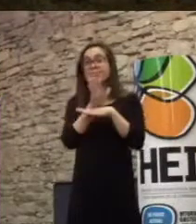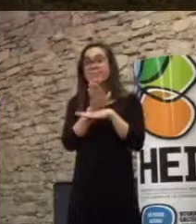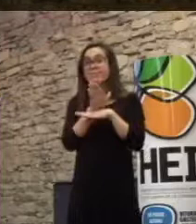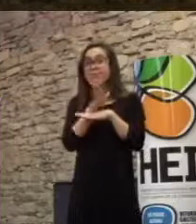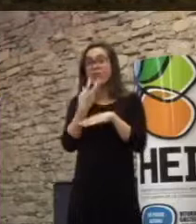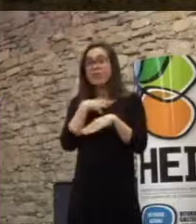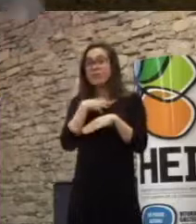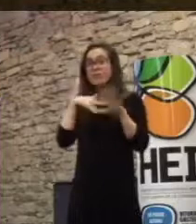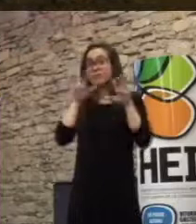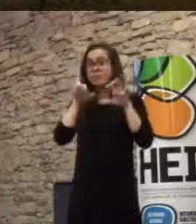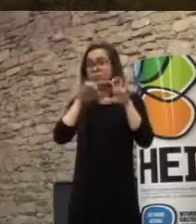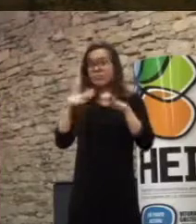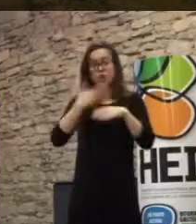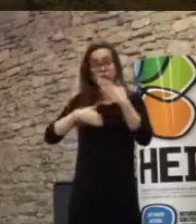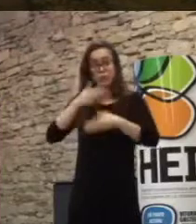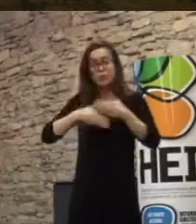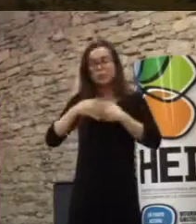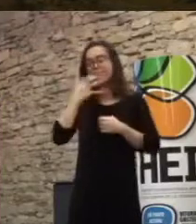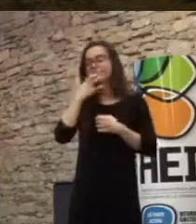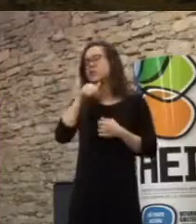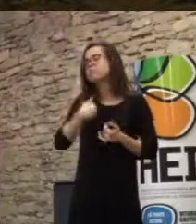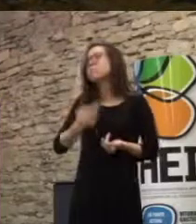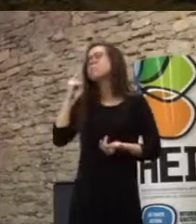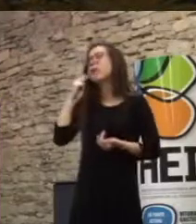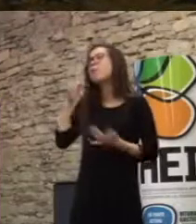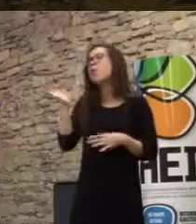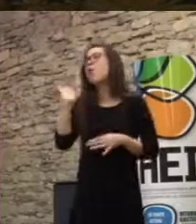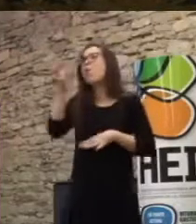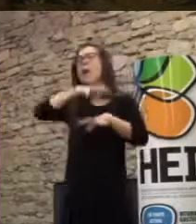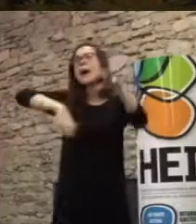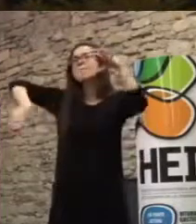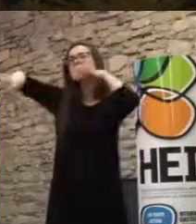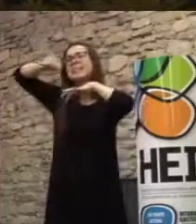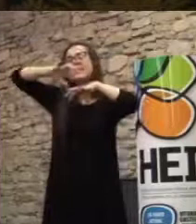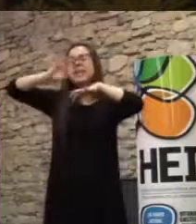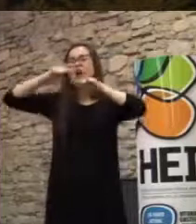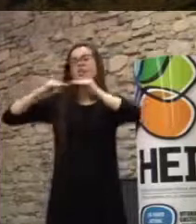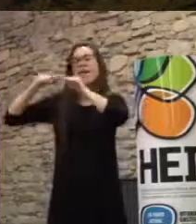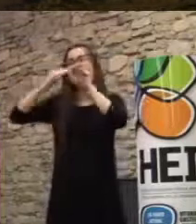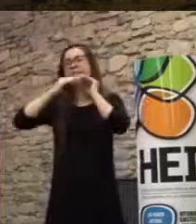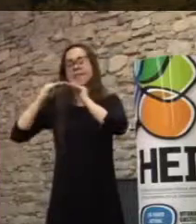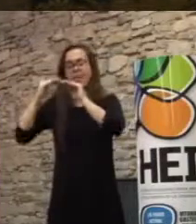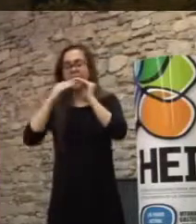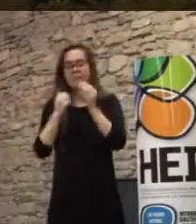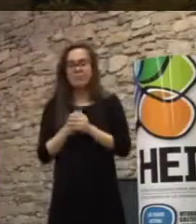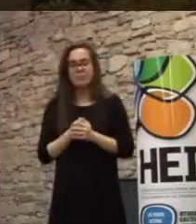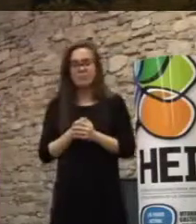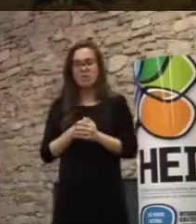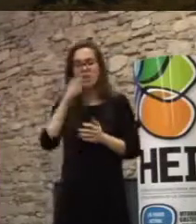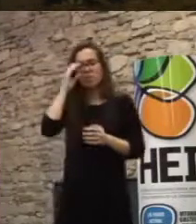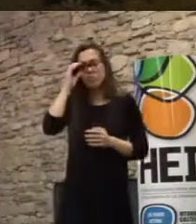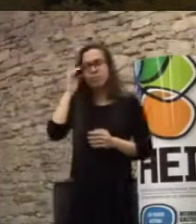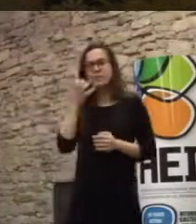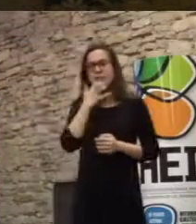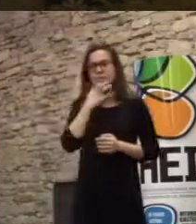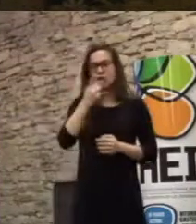miedo y hablo de amos de empatía hablo de equidad para todo el mundo y meto a la gente inseguridad la